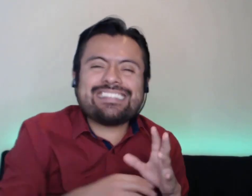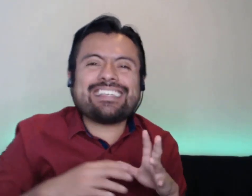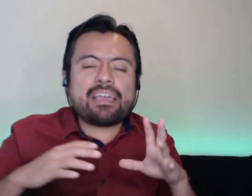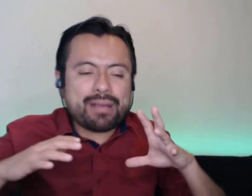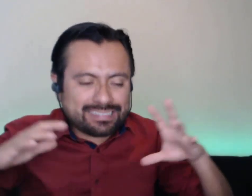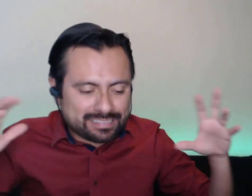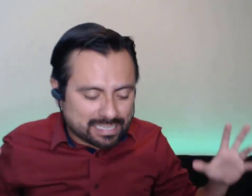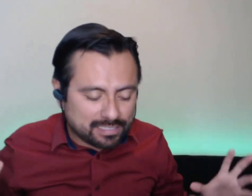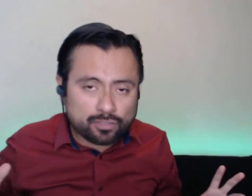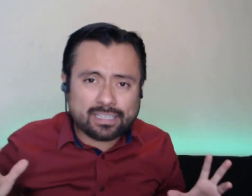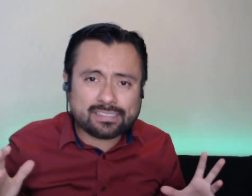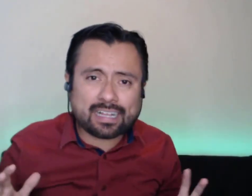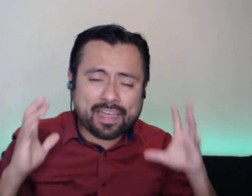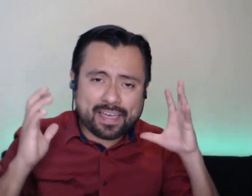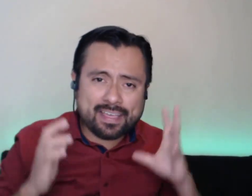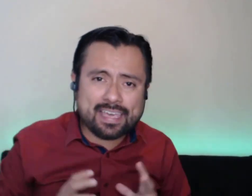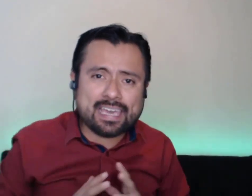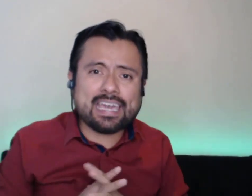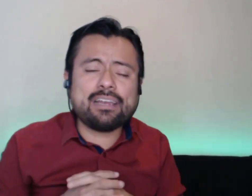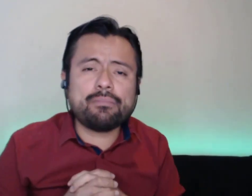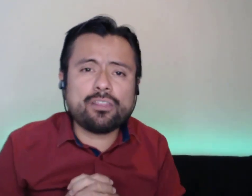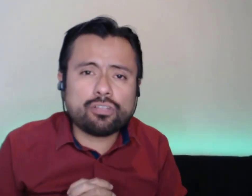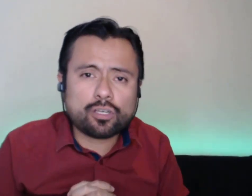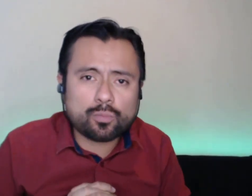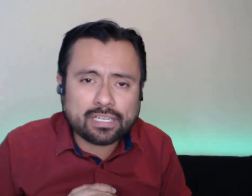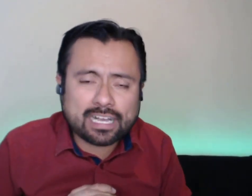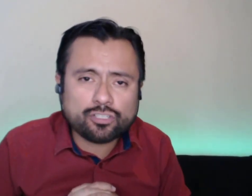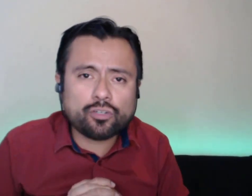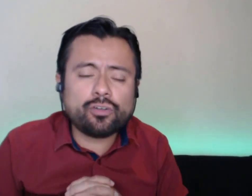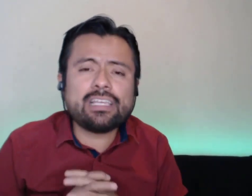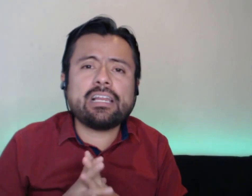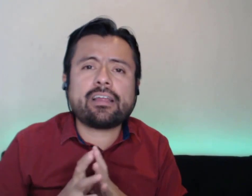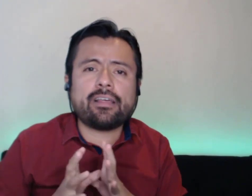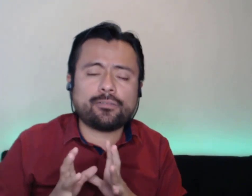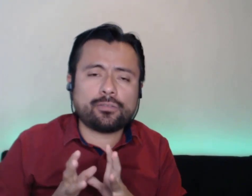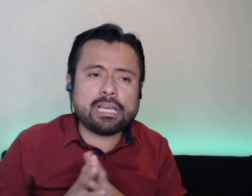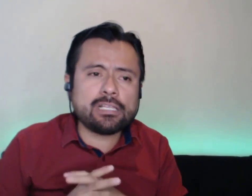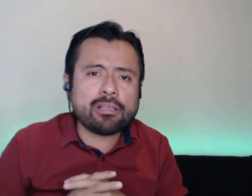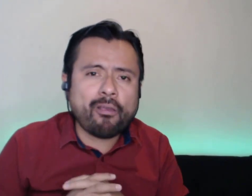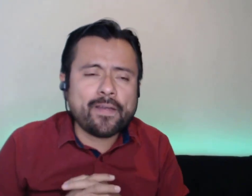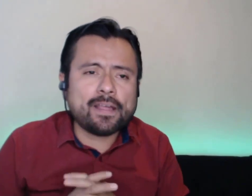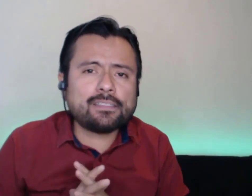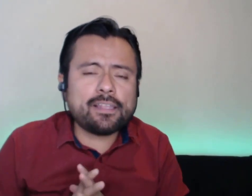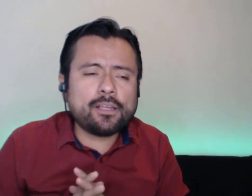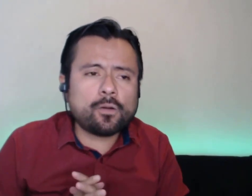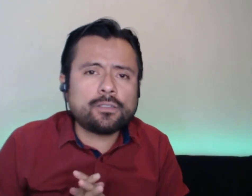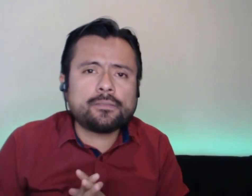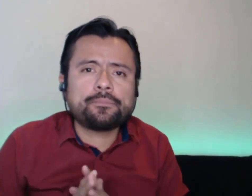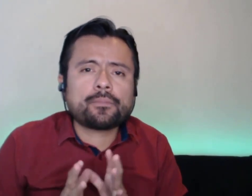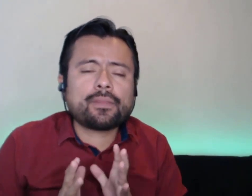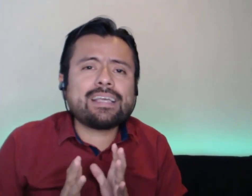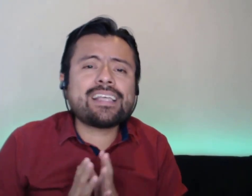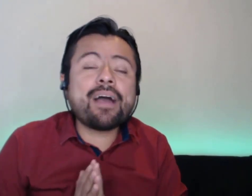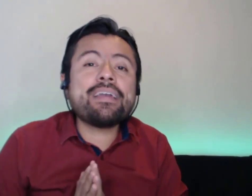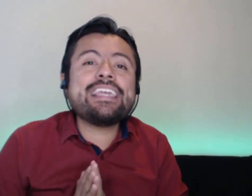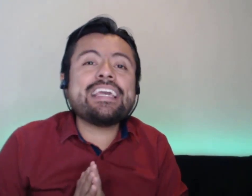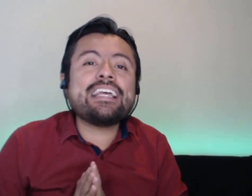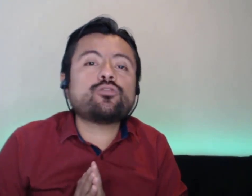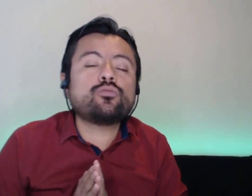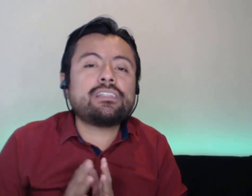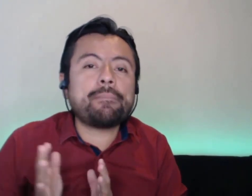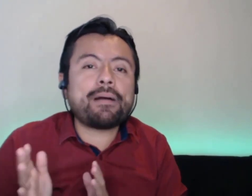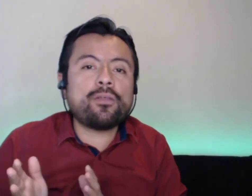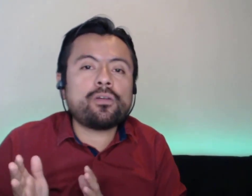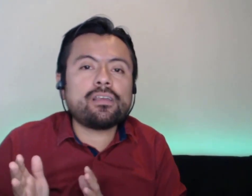frase que más está siendo destacada en medios de comunicación y en las redes sociales es que dijo que sabe